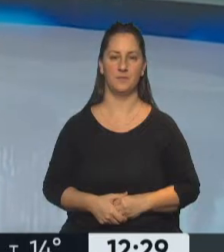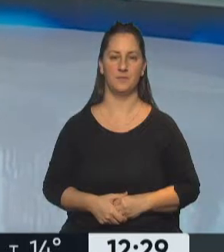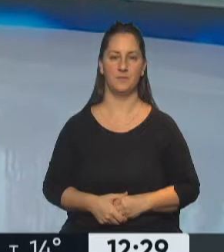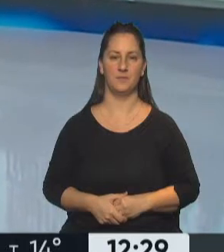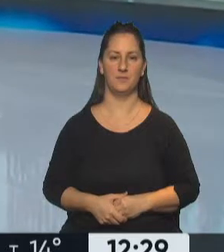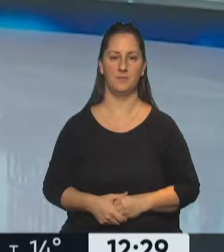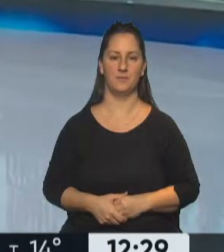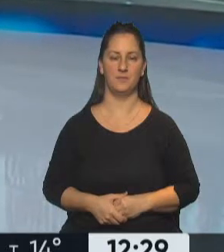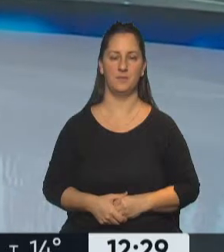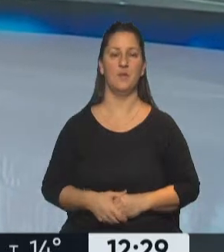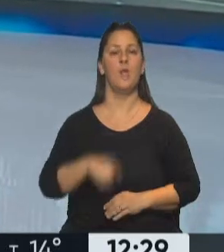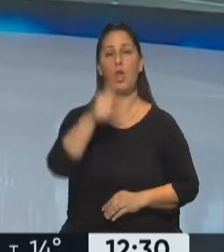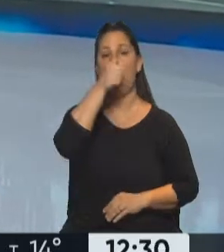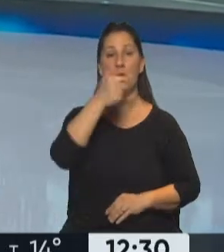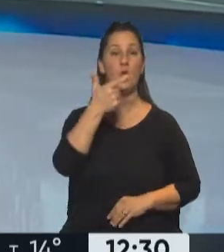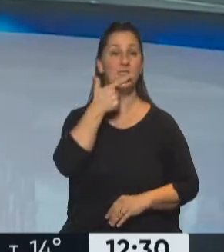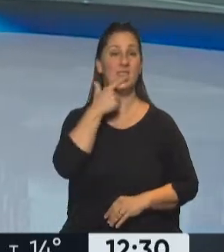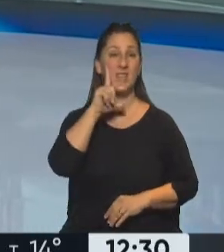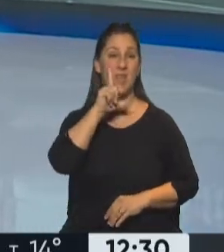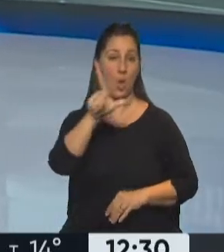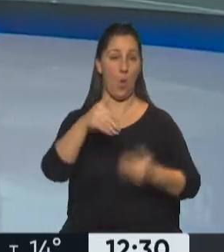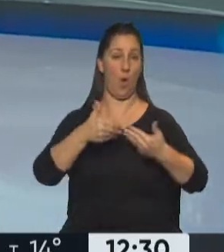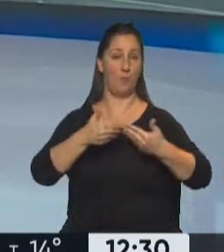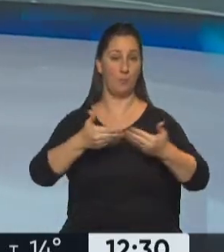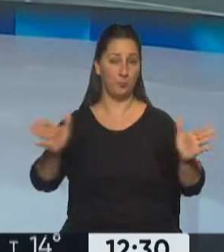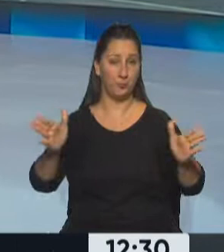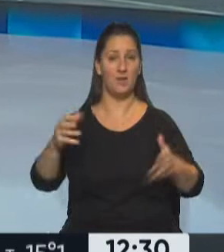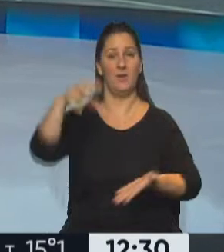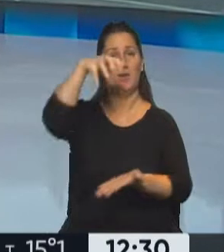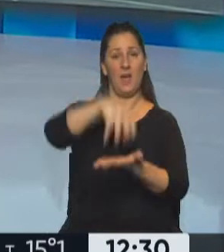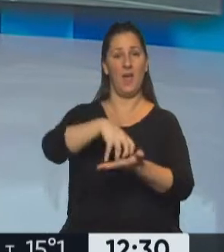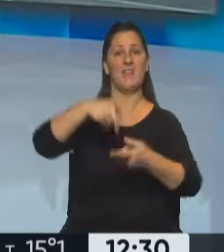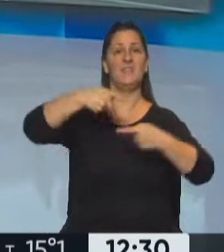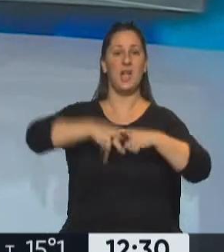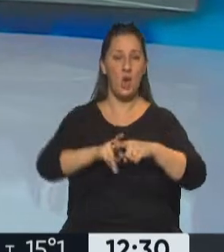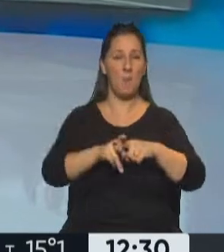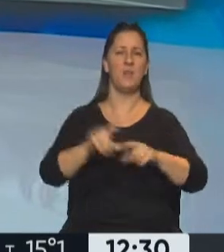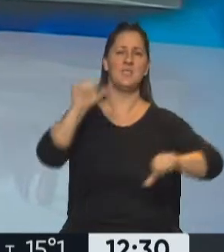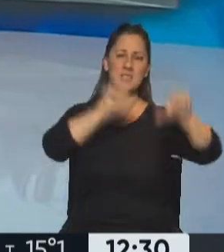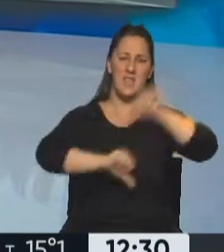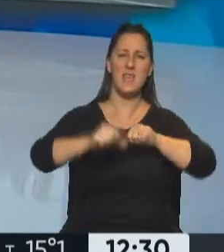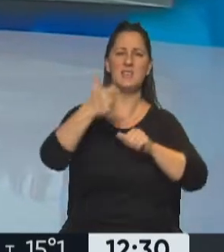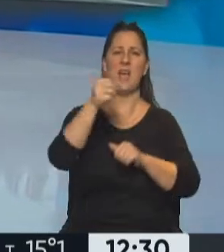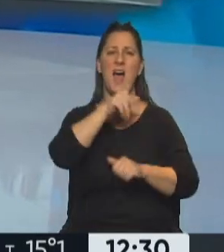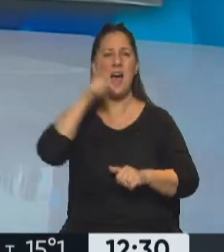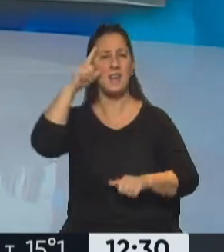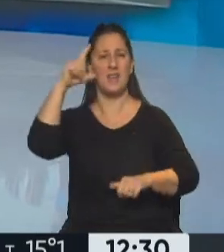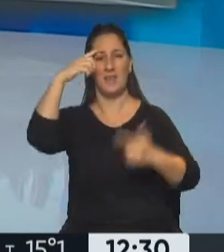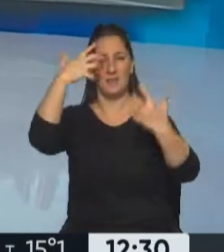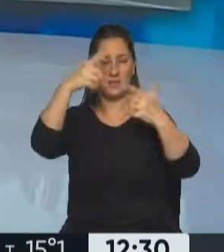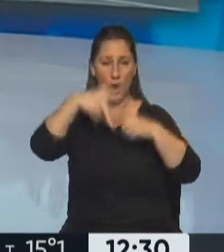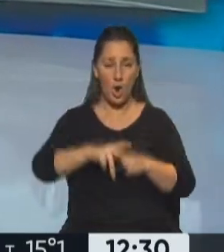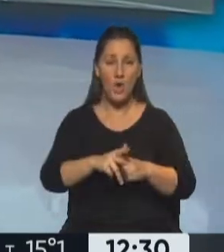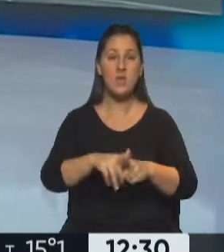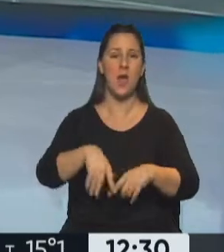Desde su reapertura el domingo 17 de julio, Tecnópolis, la mega feria de arte, ciencia y tecnología, se ha convertido en una de las